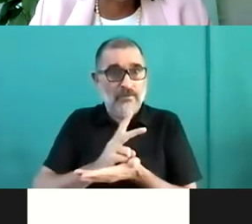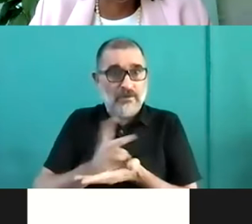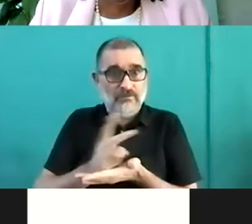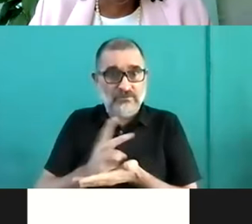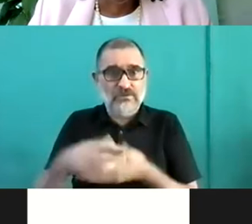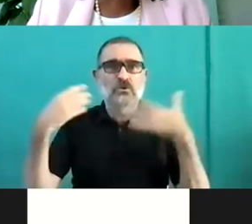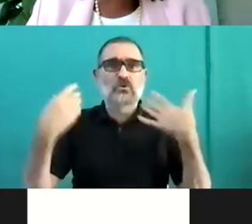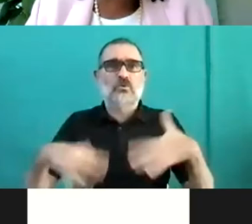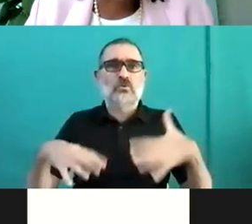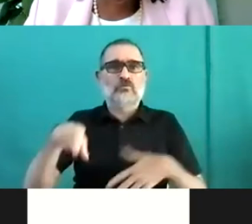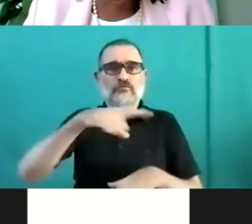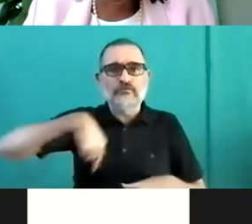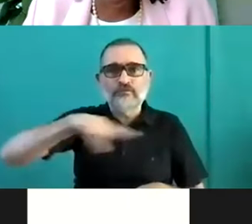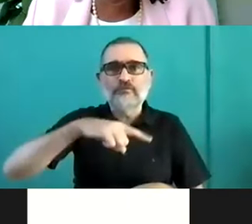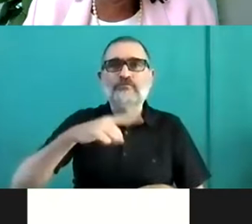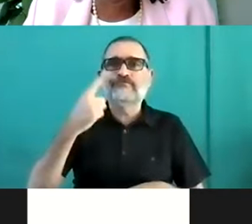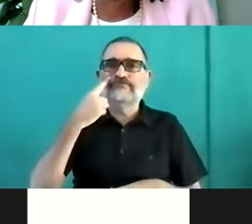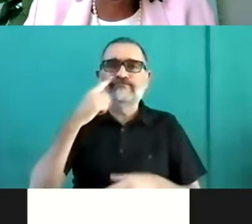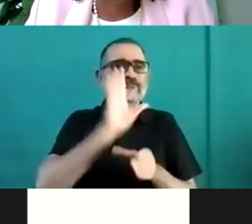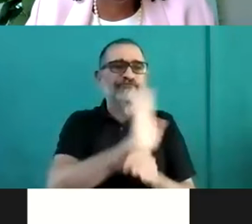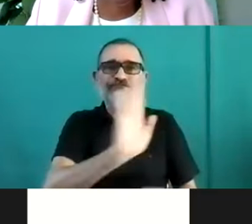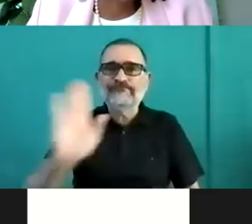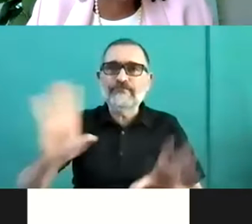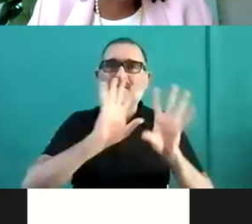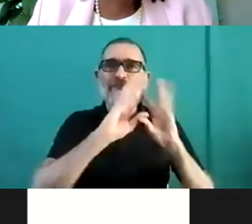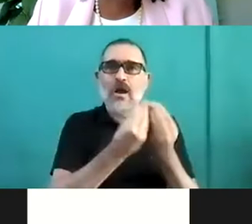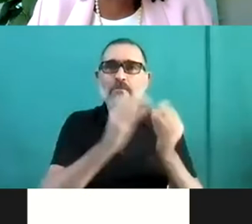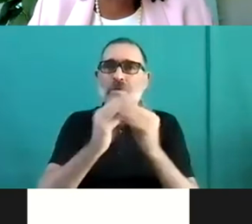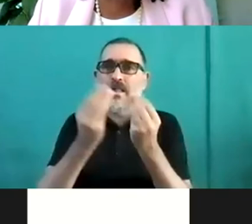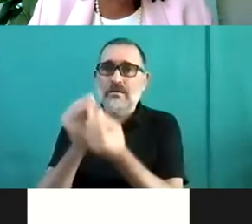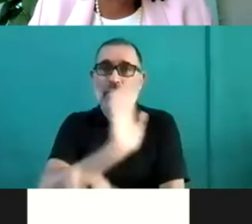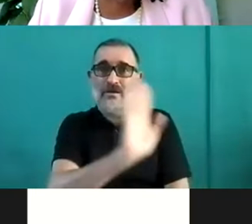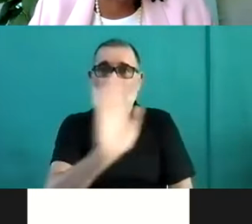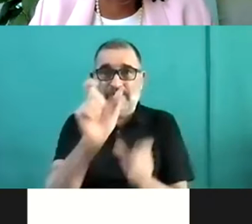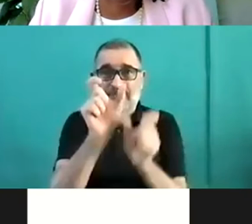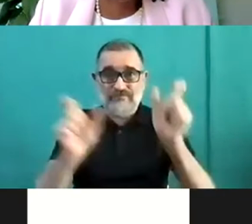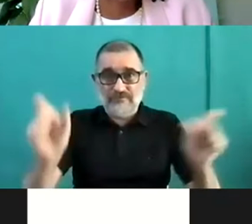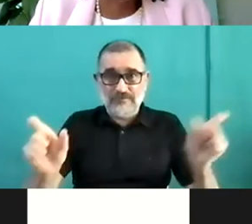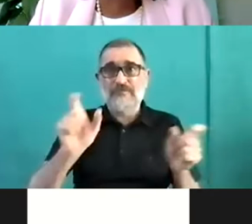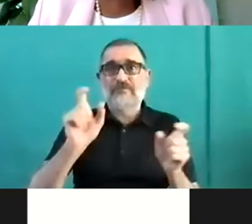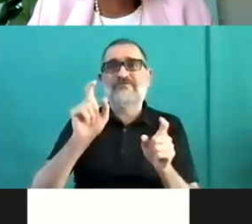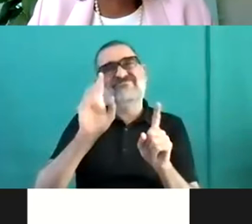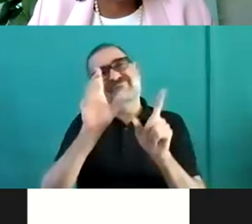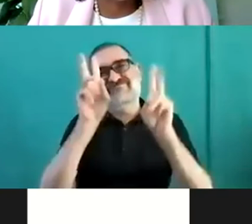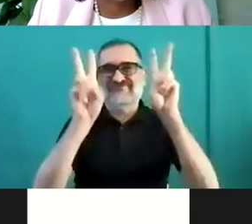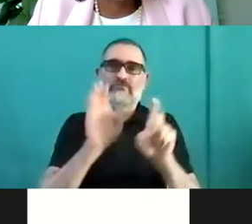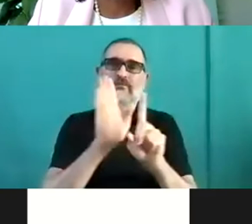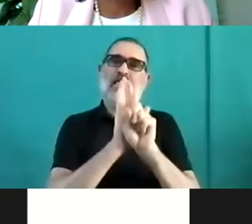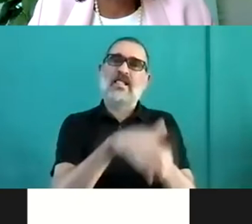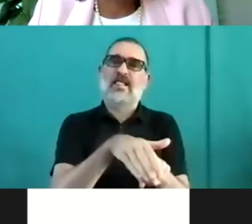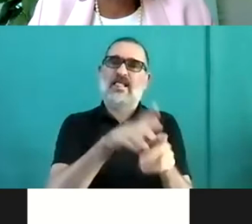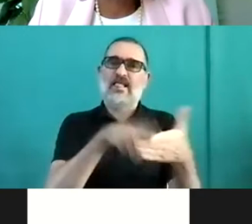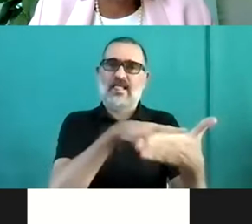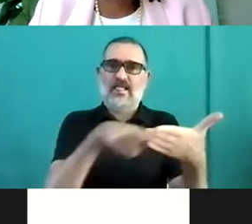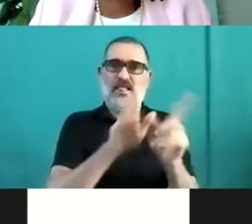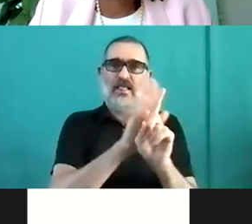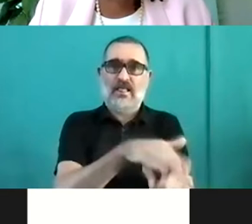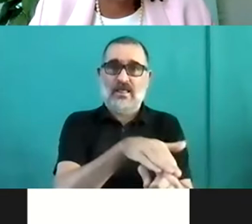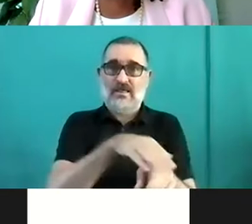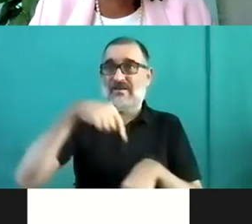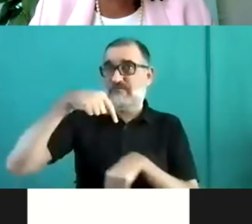discriminación. Este tiempo de la pandemia de COVID-19 ha hecho aún más complejo el escenario y hoy ustedes tendrán